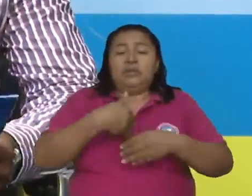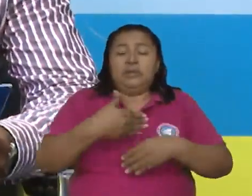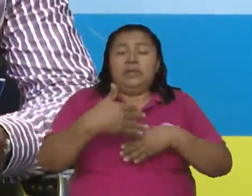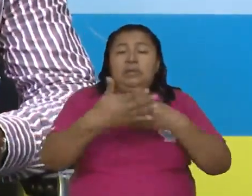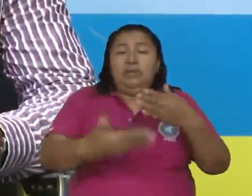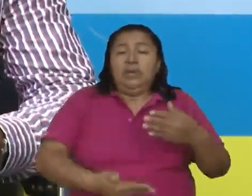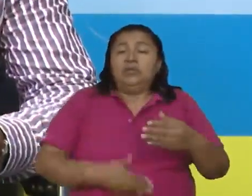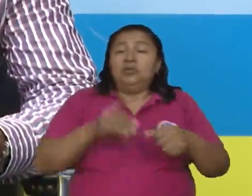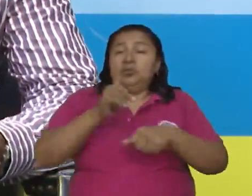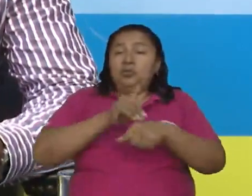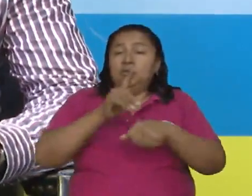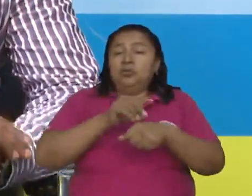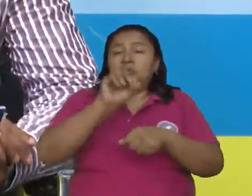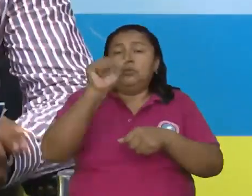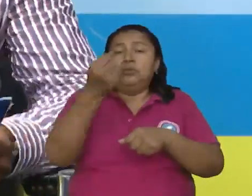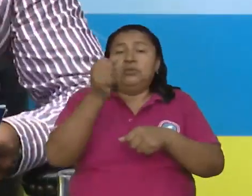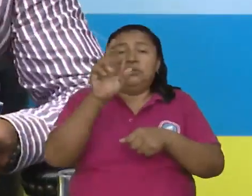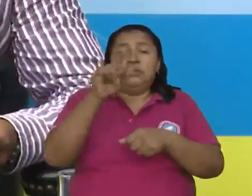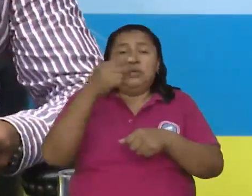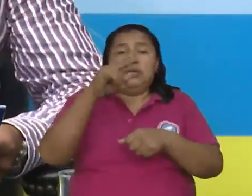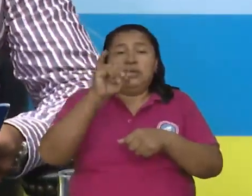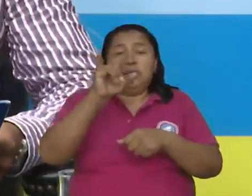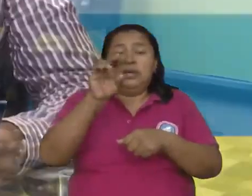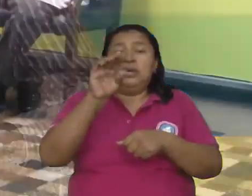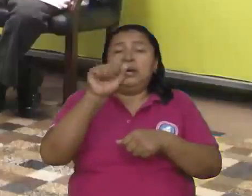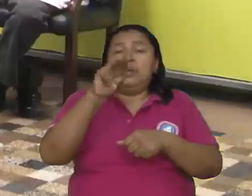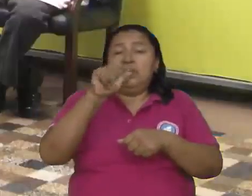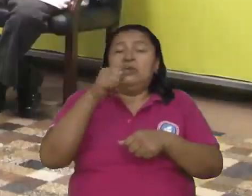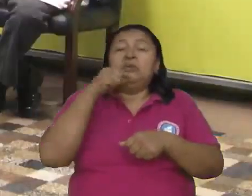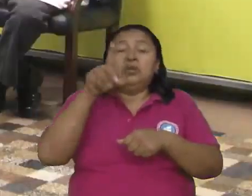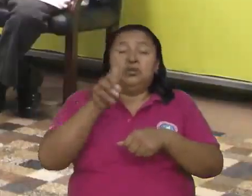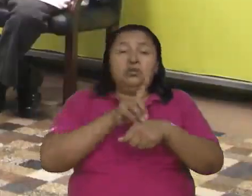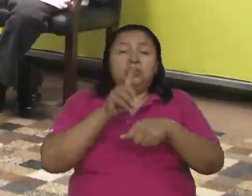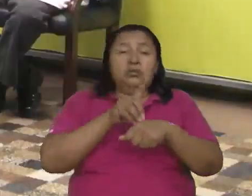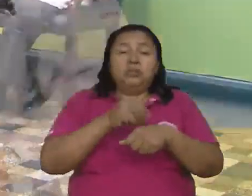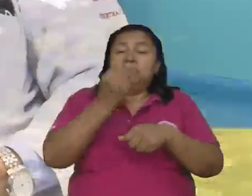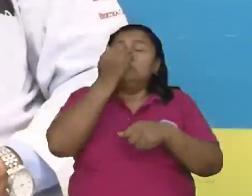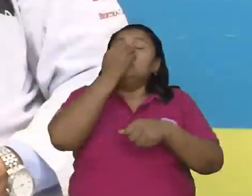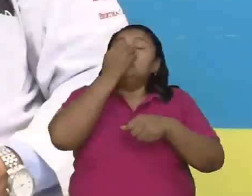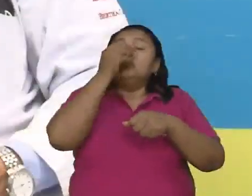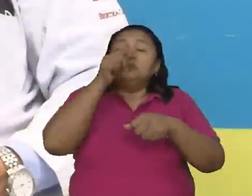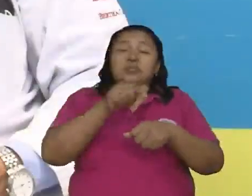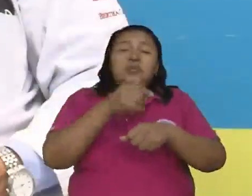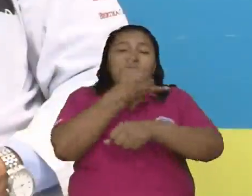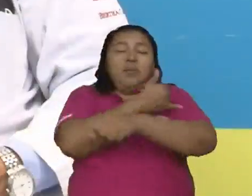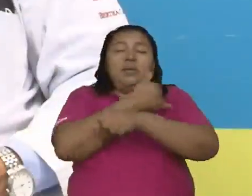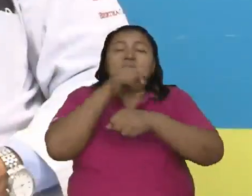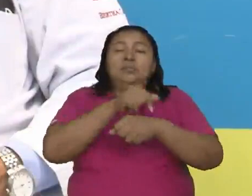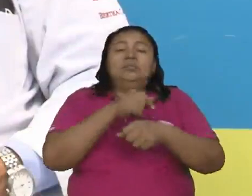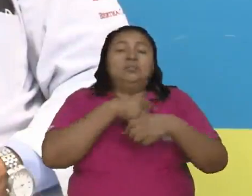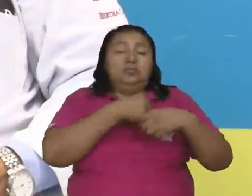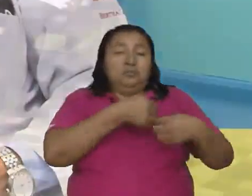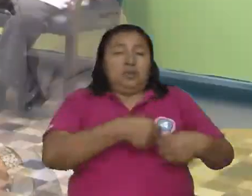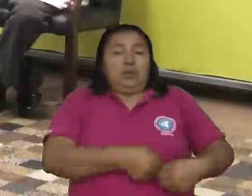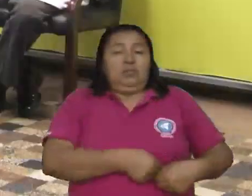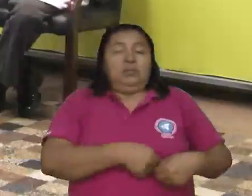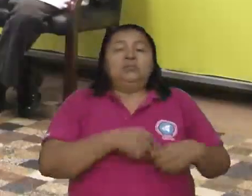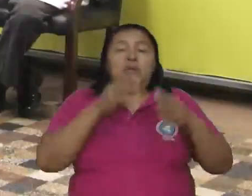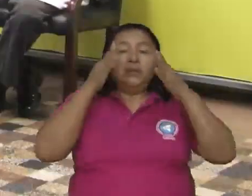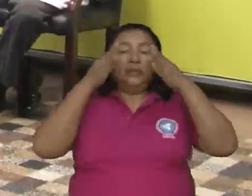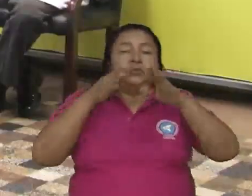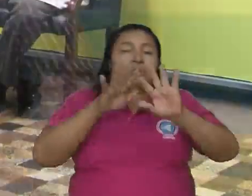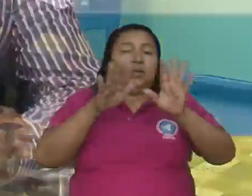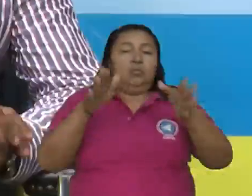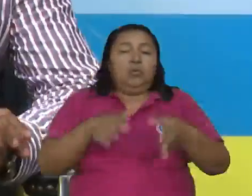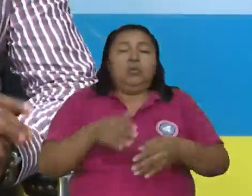al doctor Sergey Amador, quien es anestesiólogo del Hospital de Referencia Nacional y especializado en la atención de la